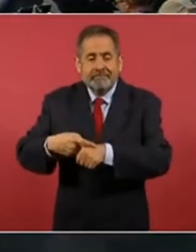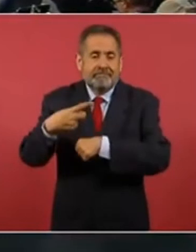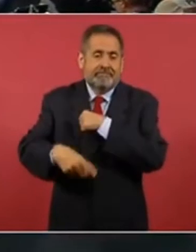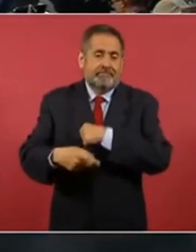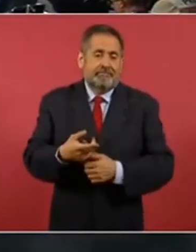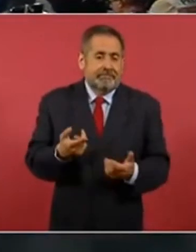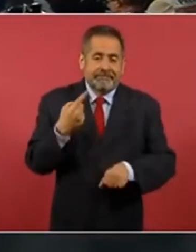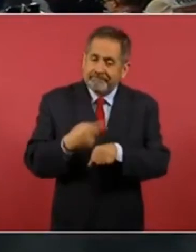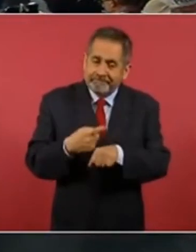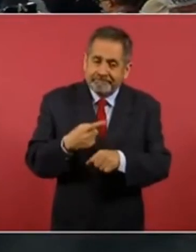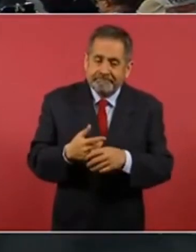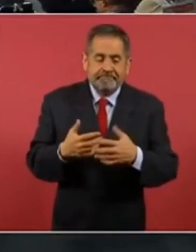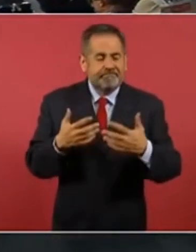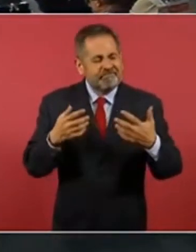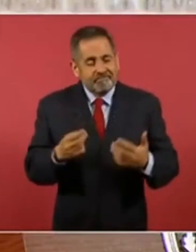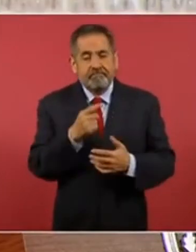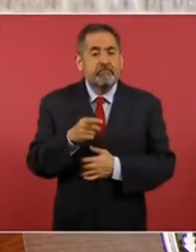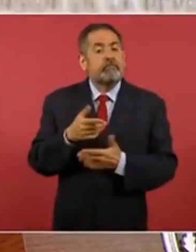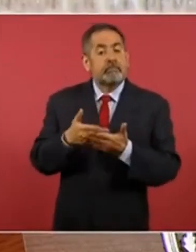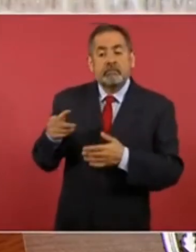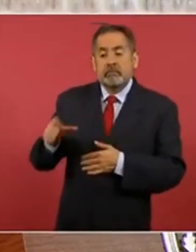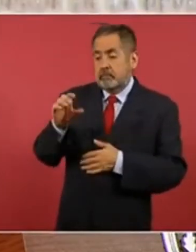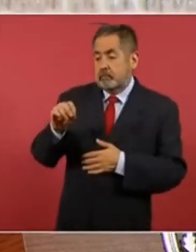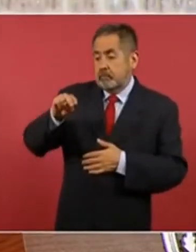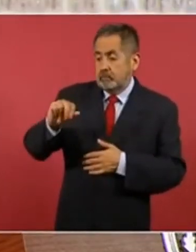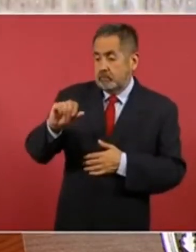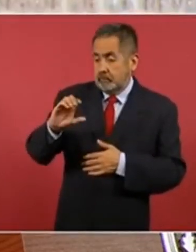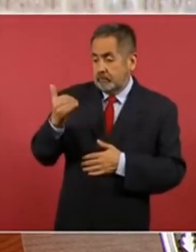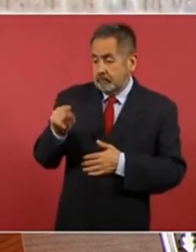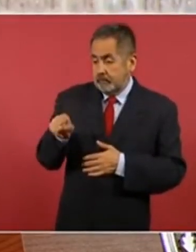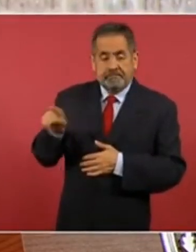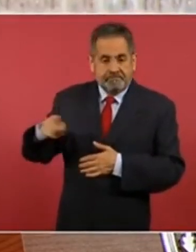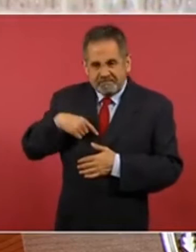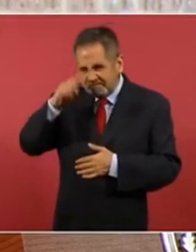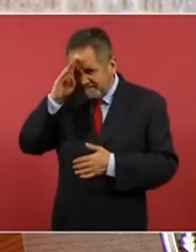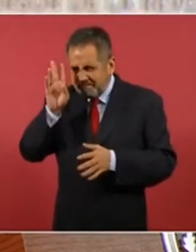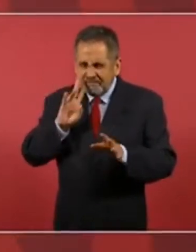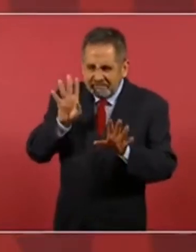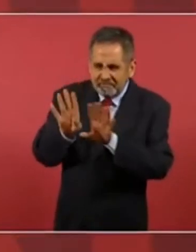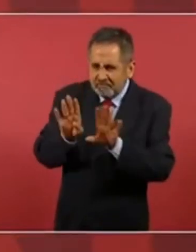investigación para ver si encontramos una alternativa.